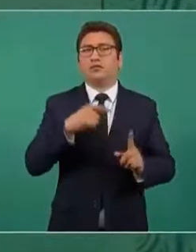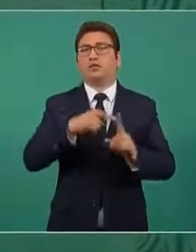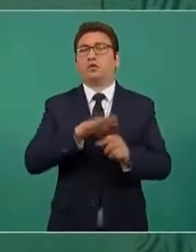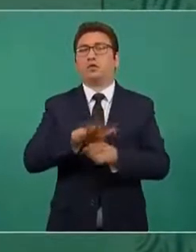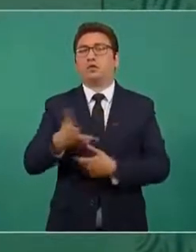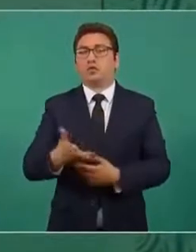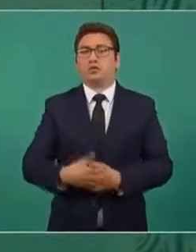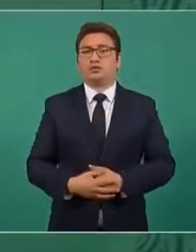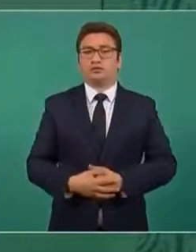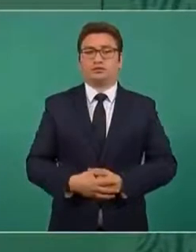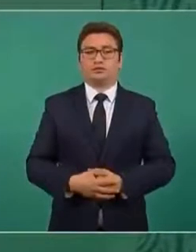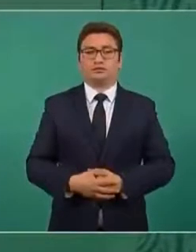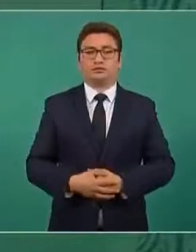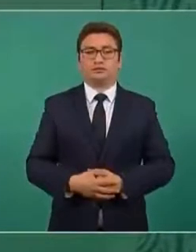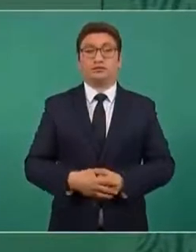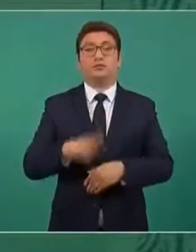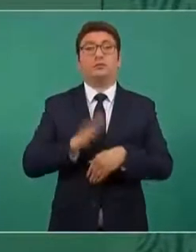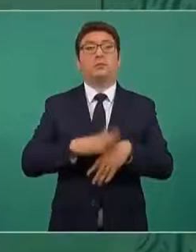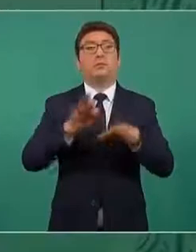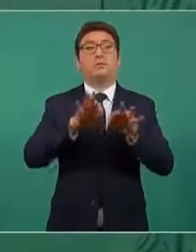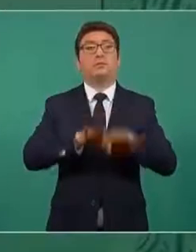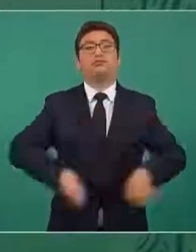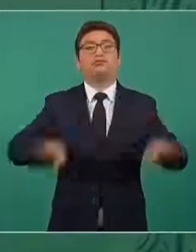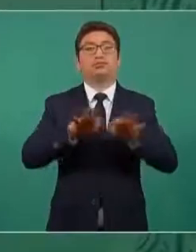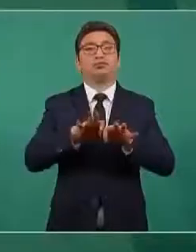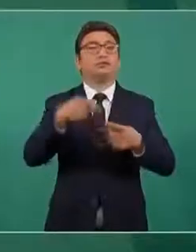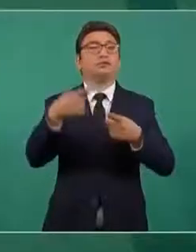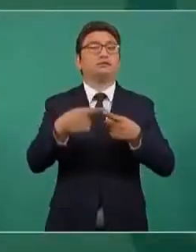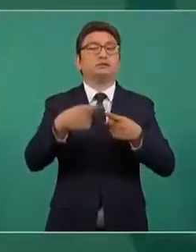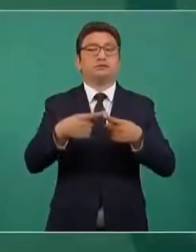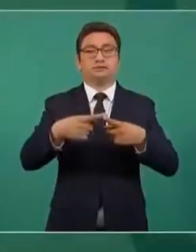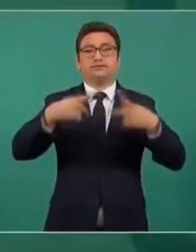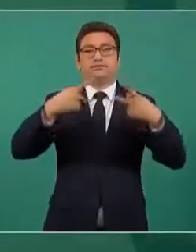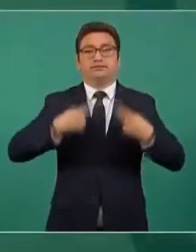¿Cuál es lo principal? El ser humano.